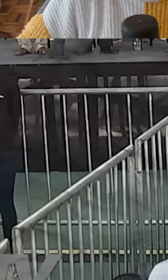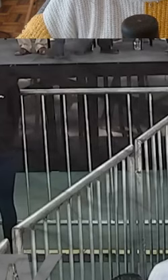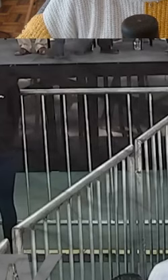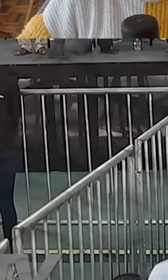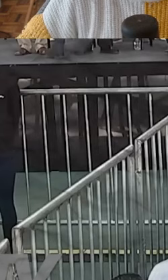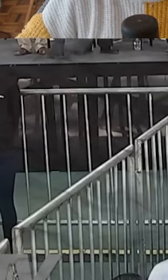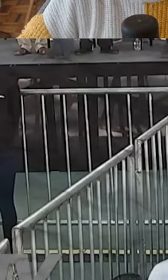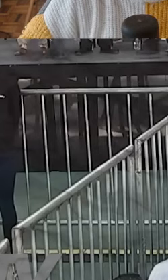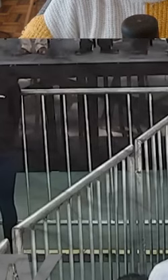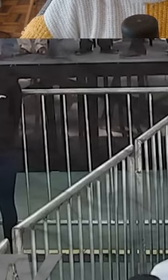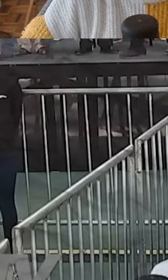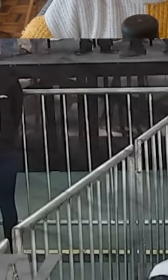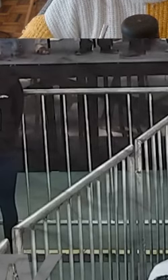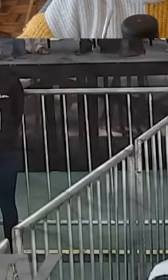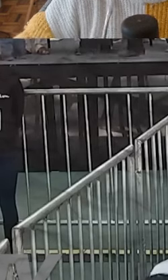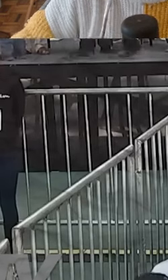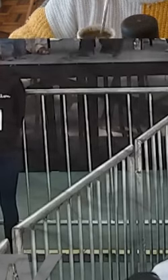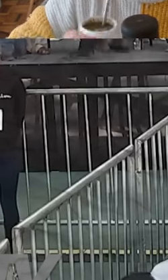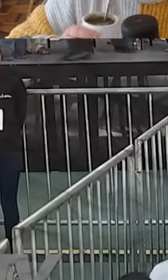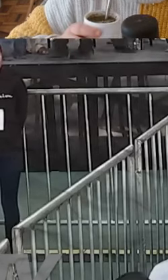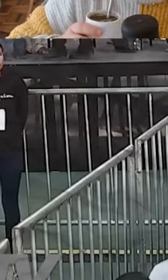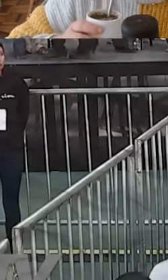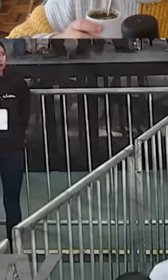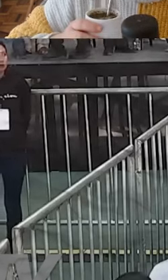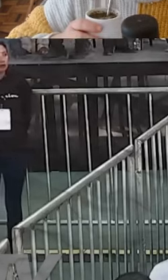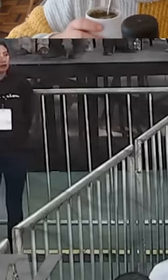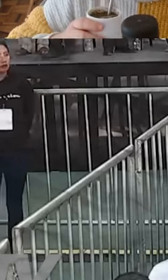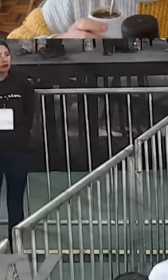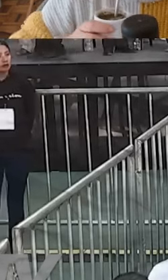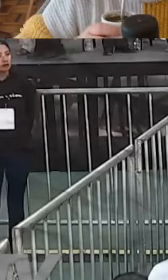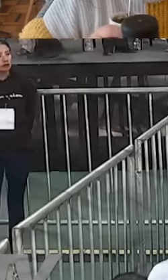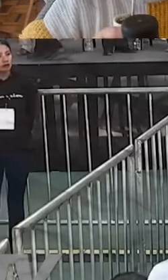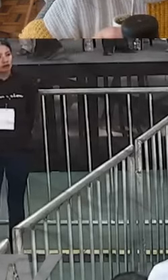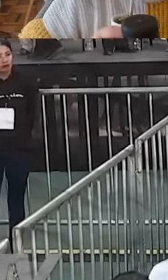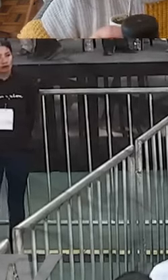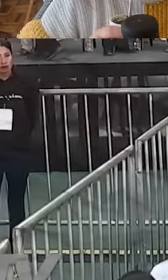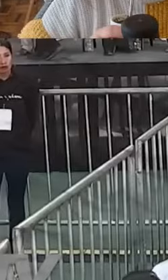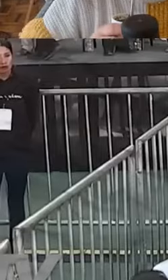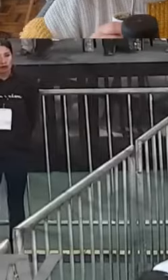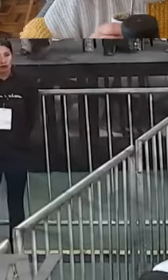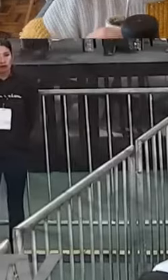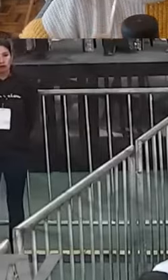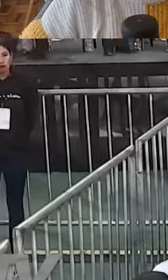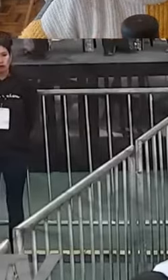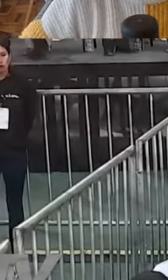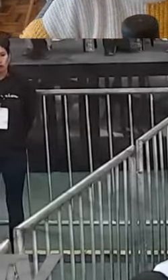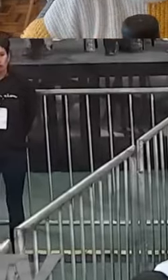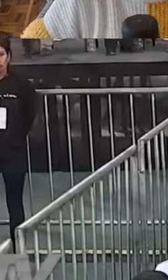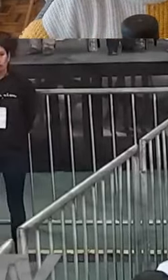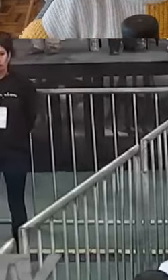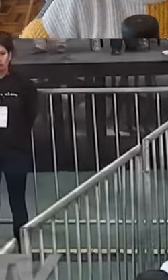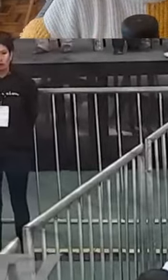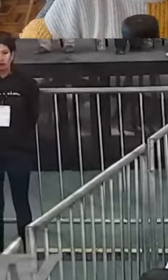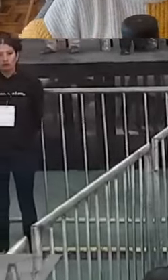partir el corazón en 20. Electa de los Estados Unidos Mexicanos, doctora Claudia Sheinbaum